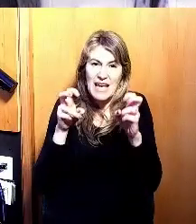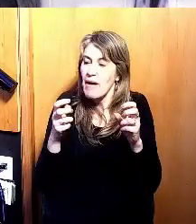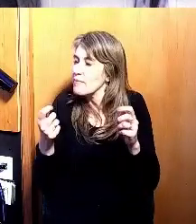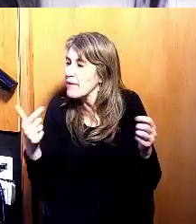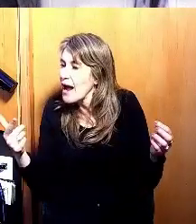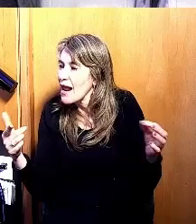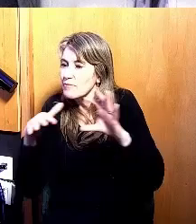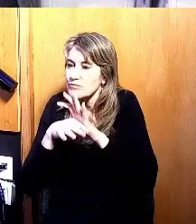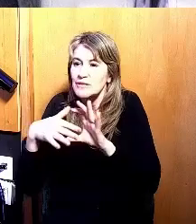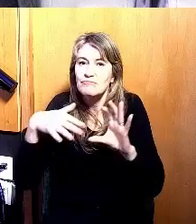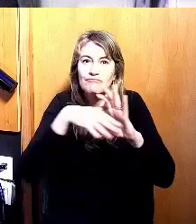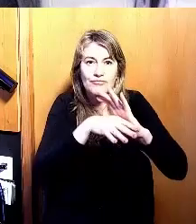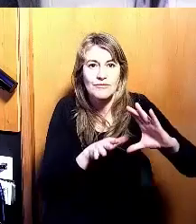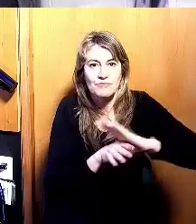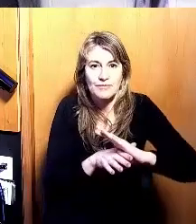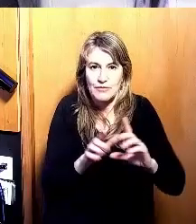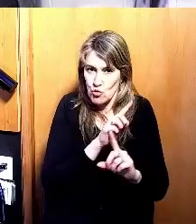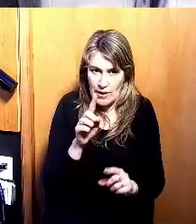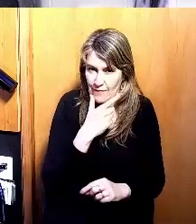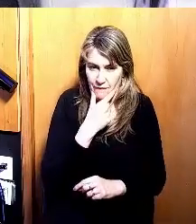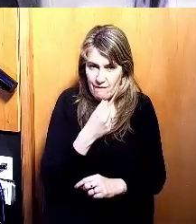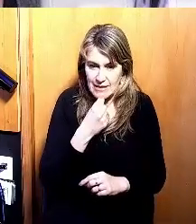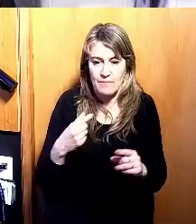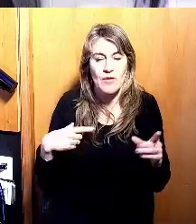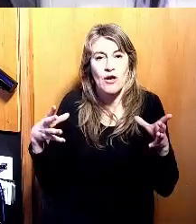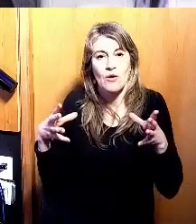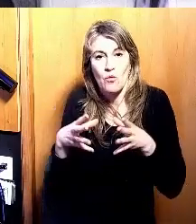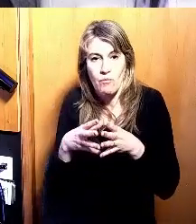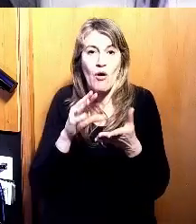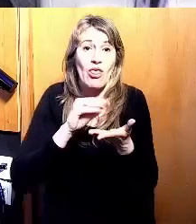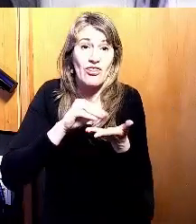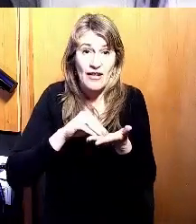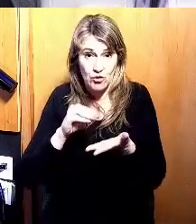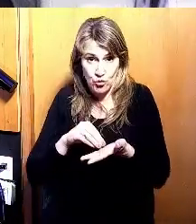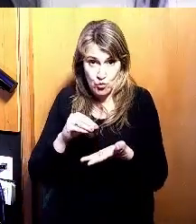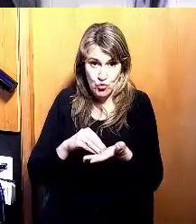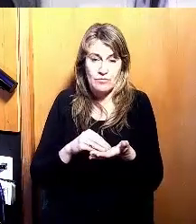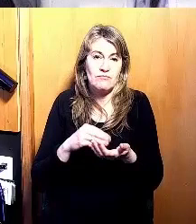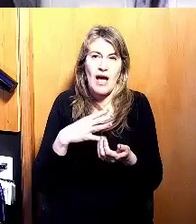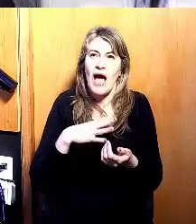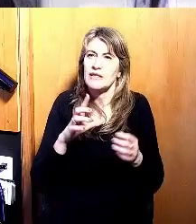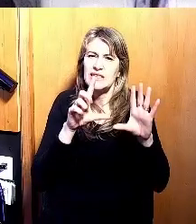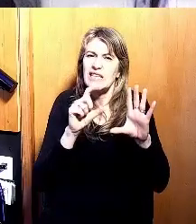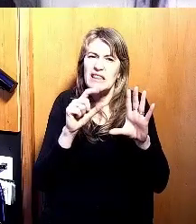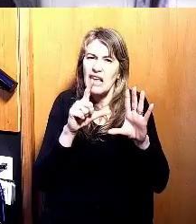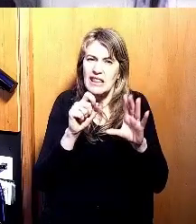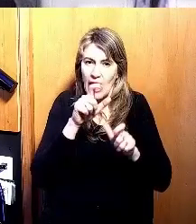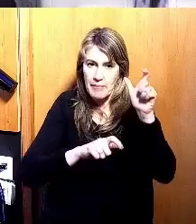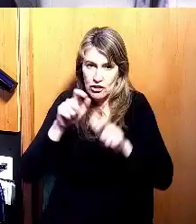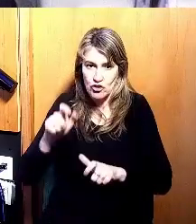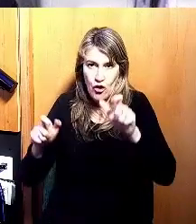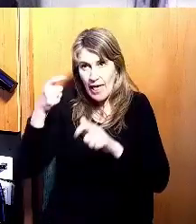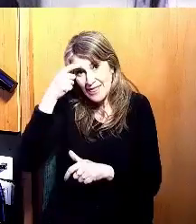fácil. Tenemos un comité de datos que integramos varias decenas de técnicos, alrededor de 70, en donde